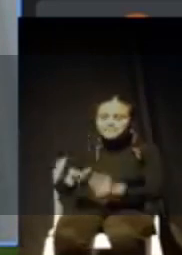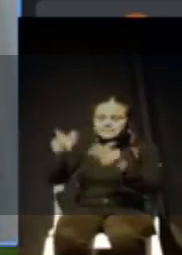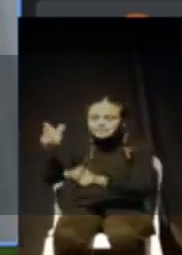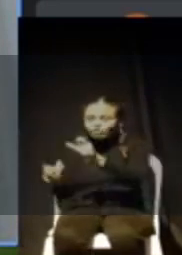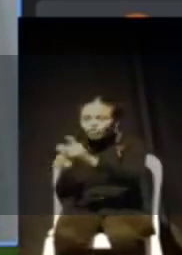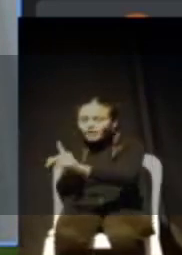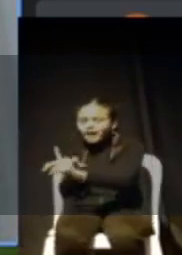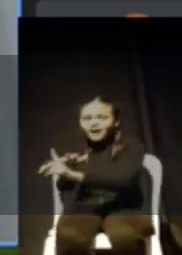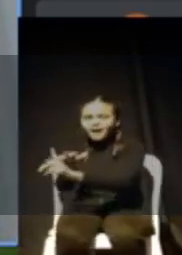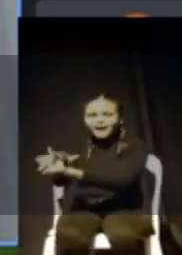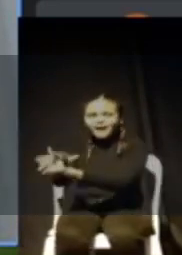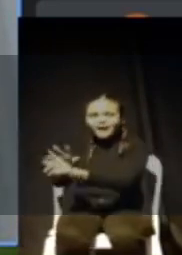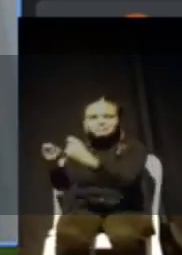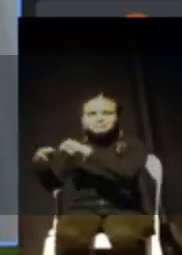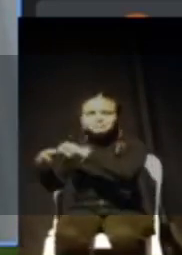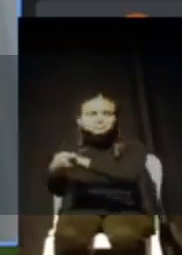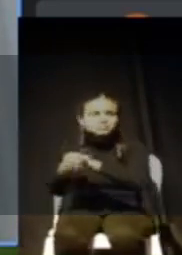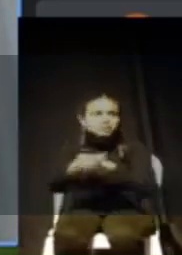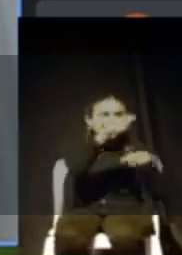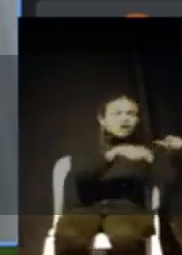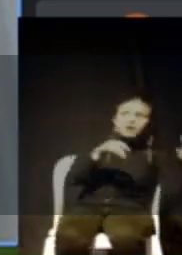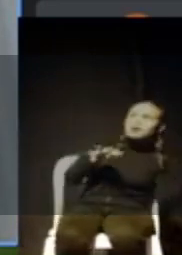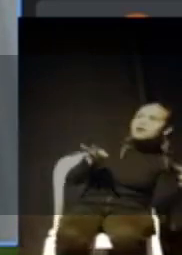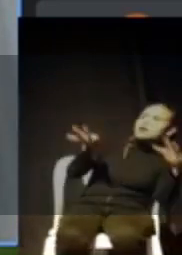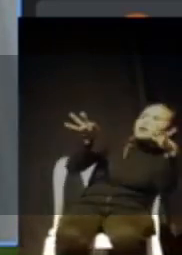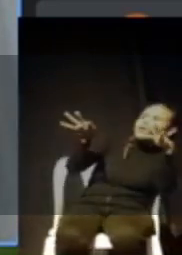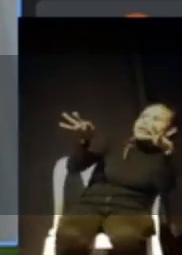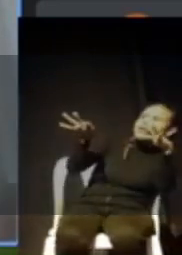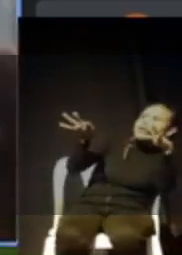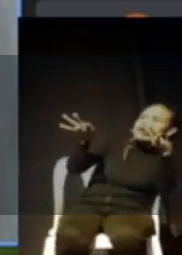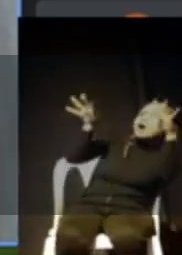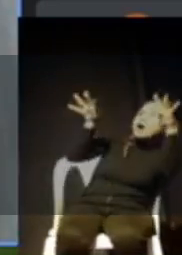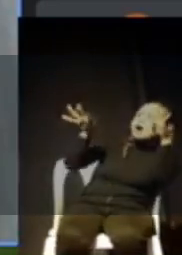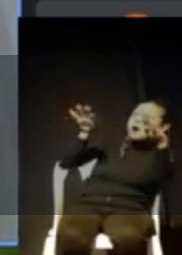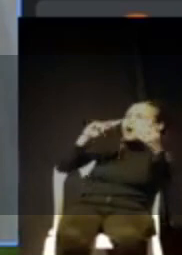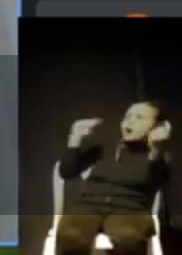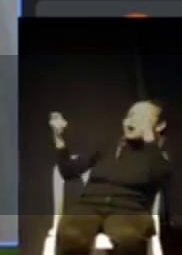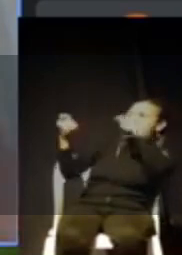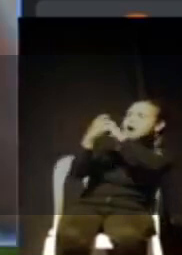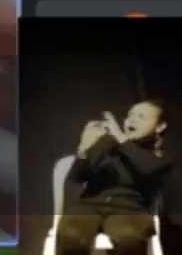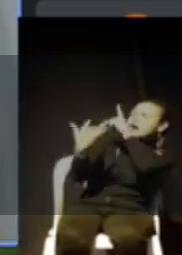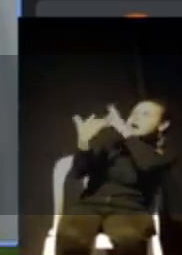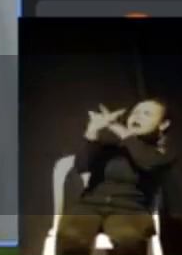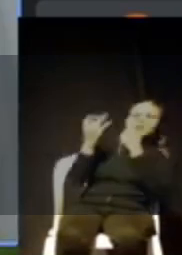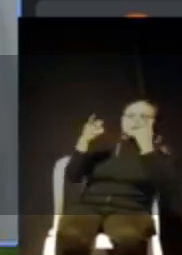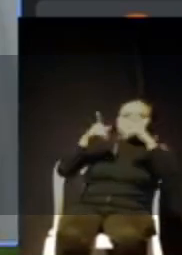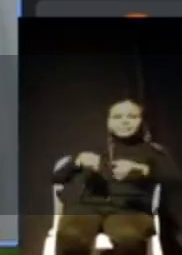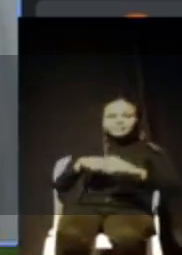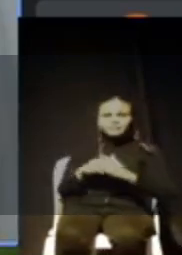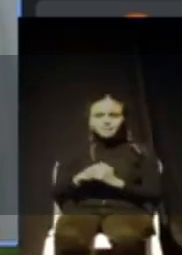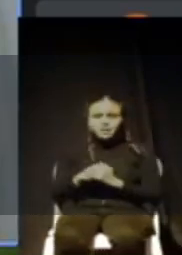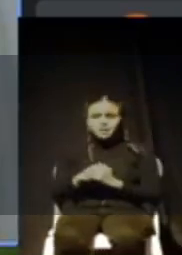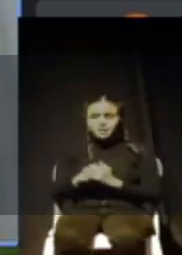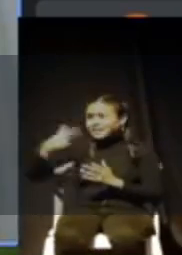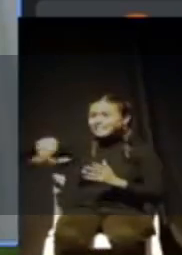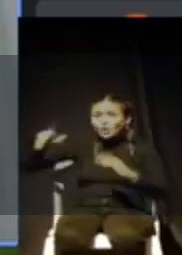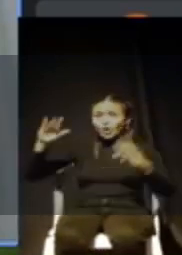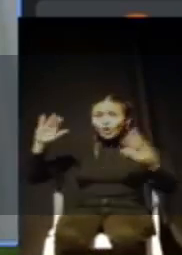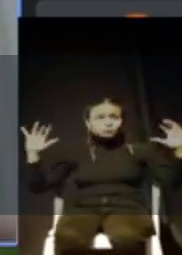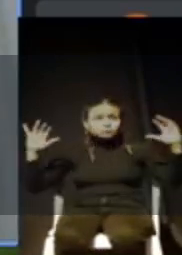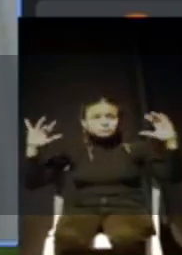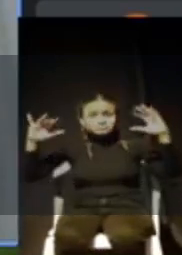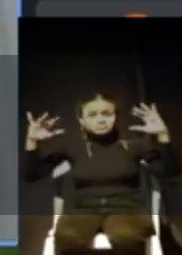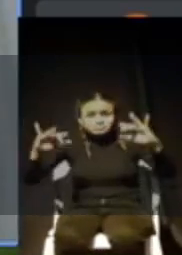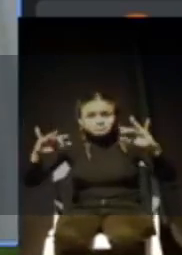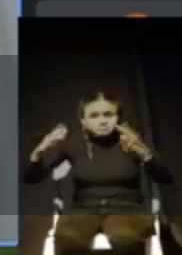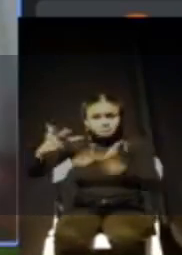transforma a los espectadores aplastados por la falta de esencia en actores privilegiados, recogidos de manera